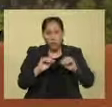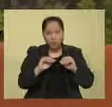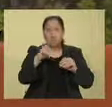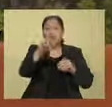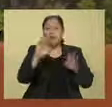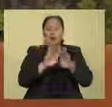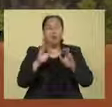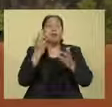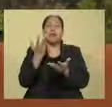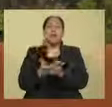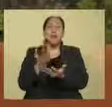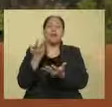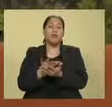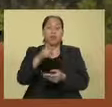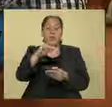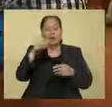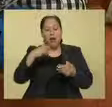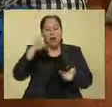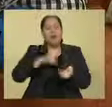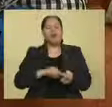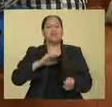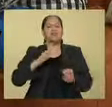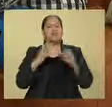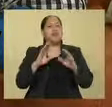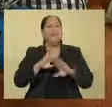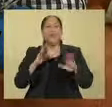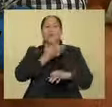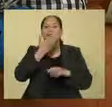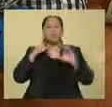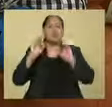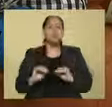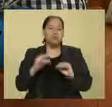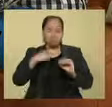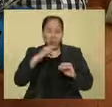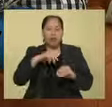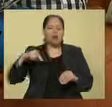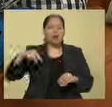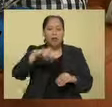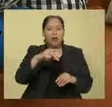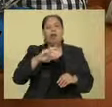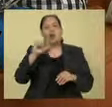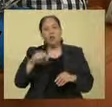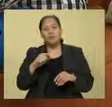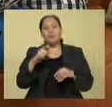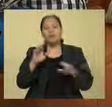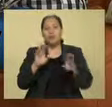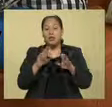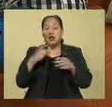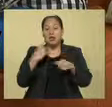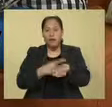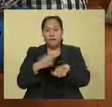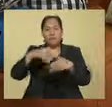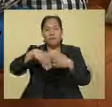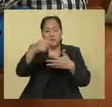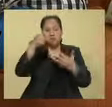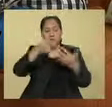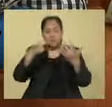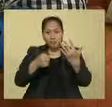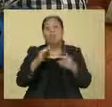Perdemos calidad de vida, claro. Y mucho va directamente influenciado por la falta de actividad, que a su